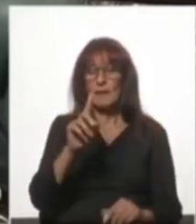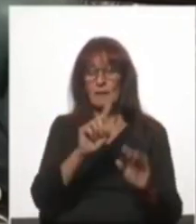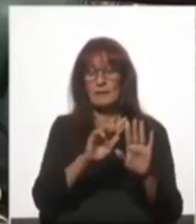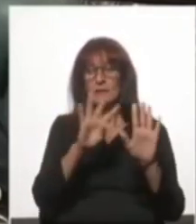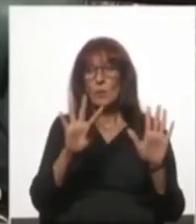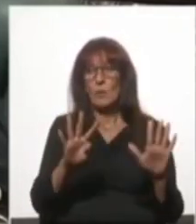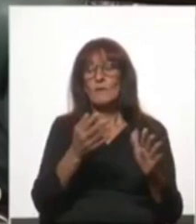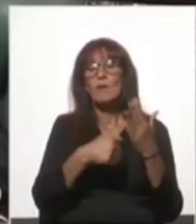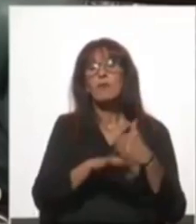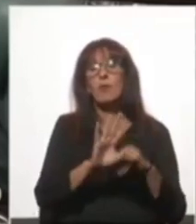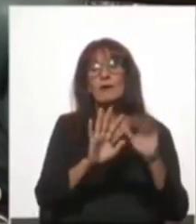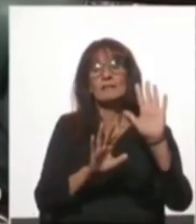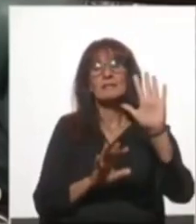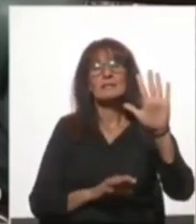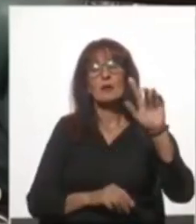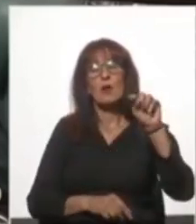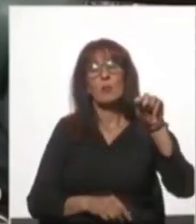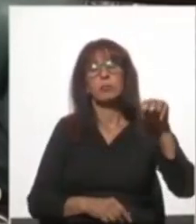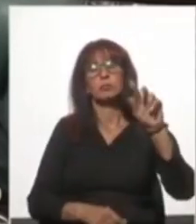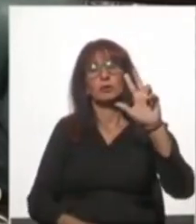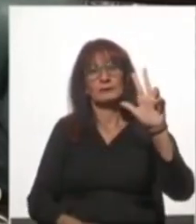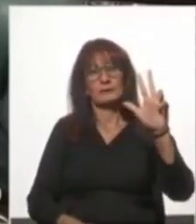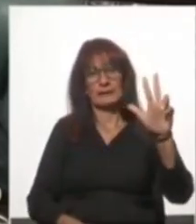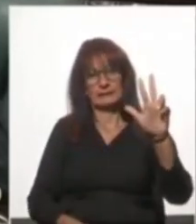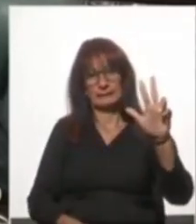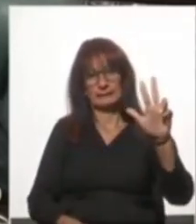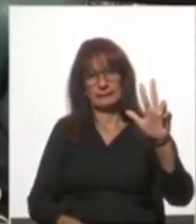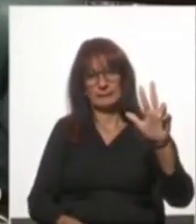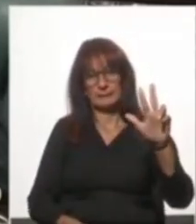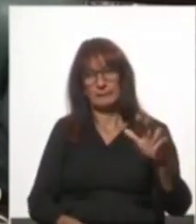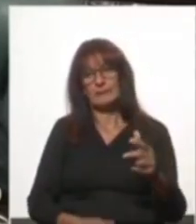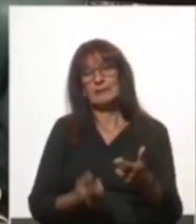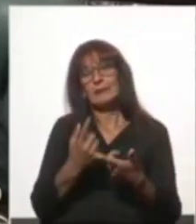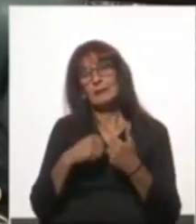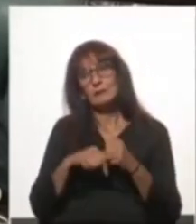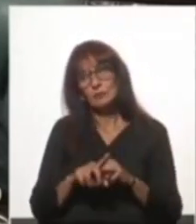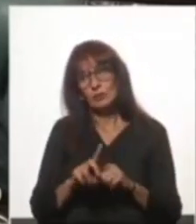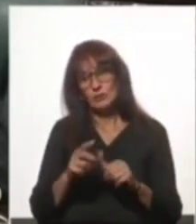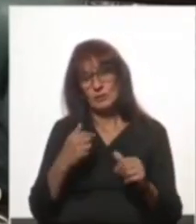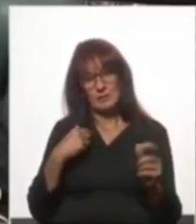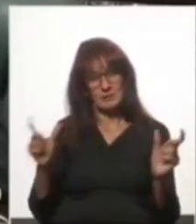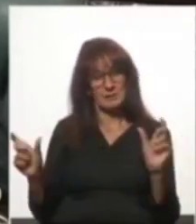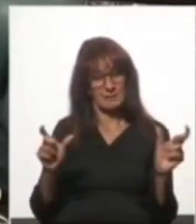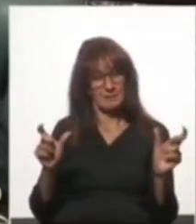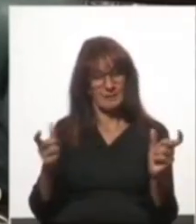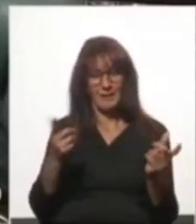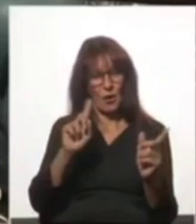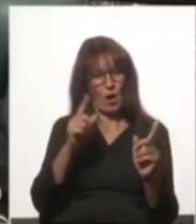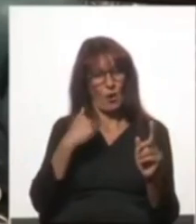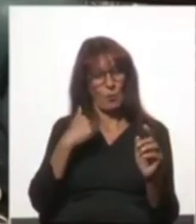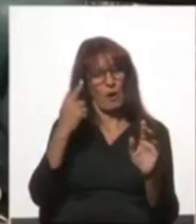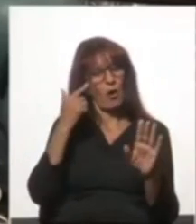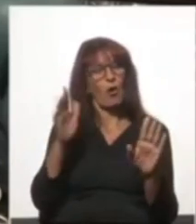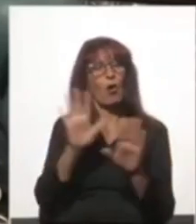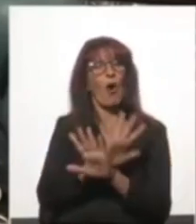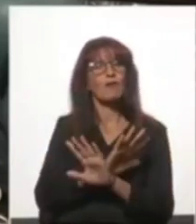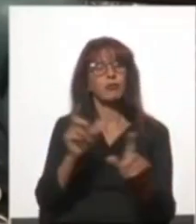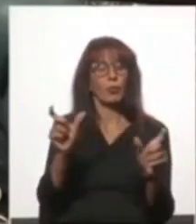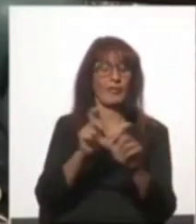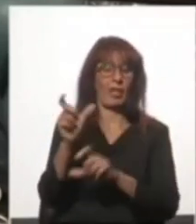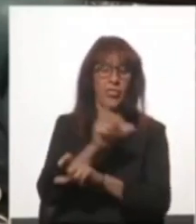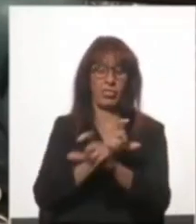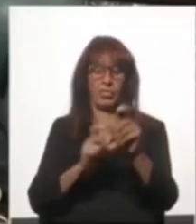fue del 5,3. Por lo tanto, no nos embarullemos con números que no